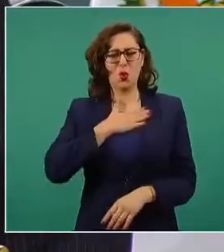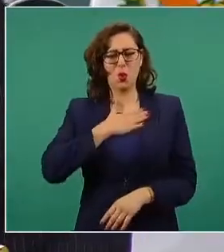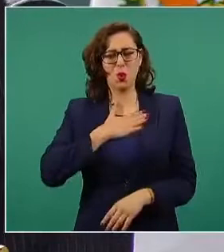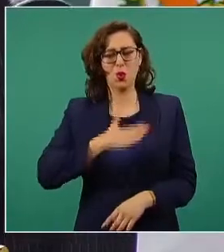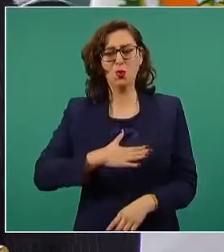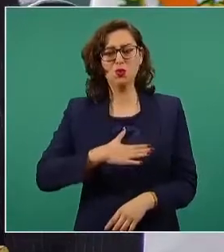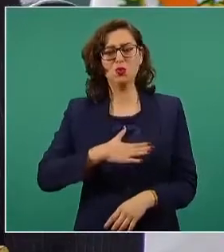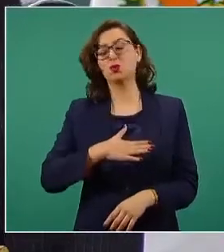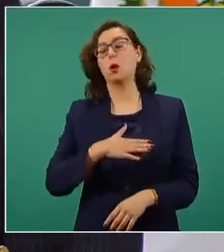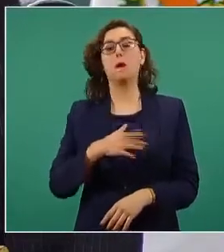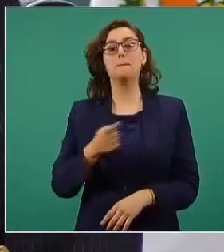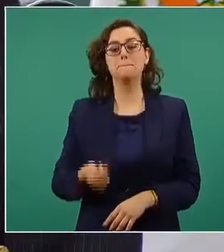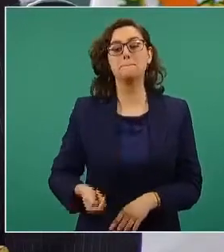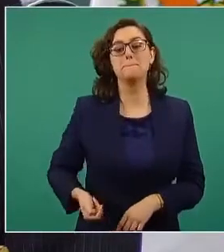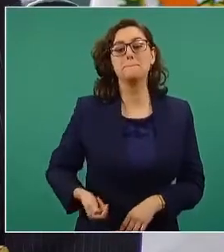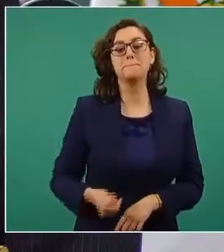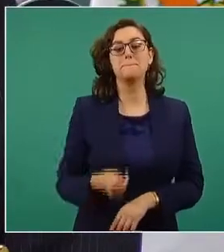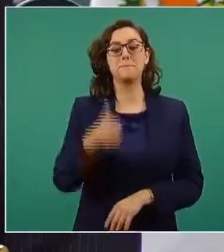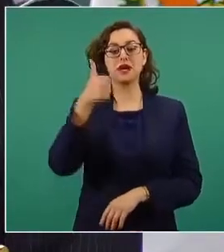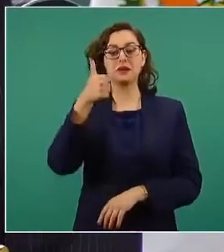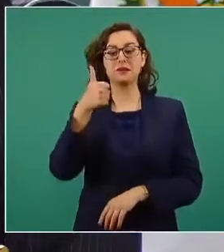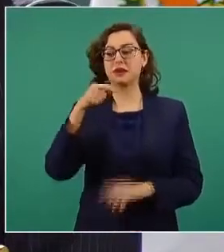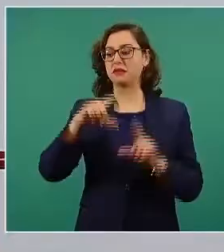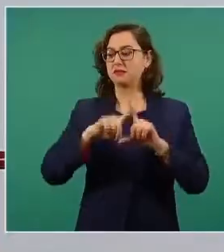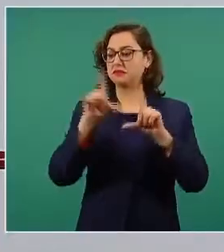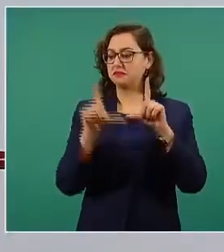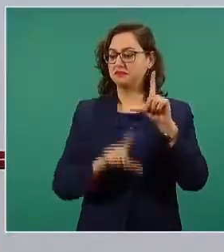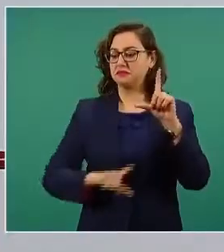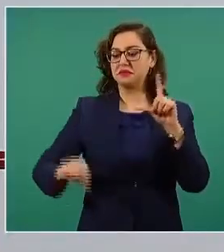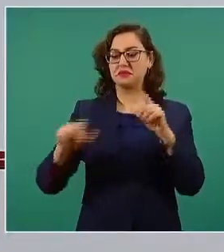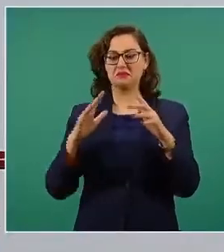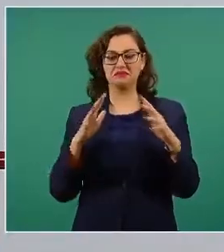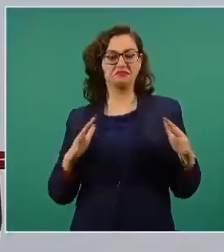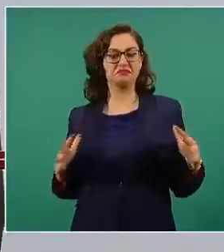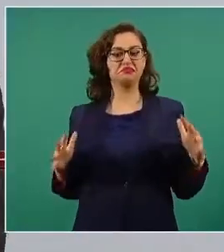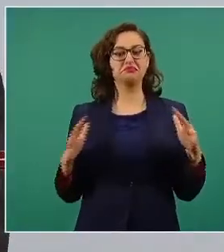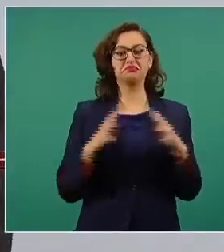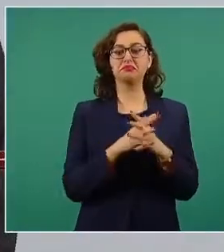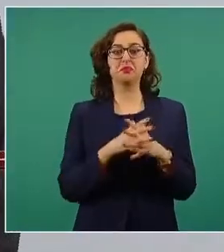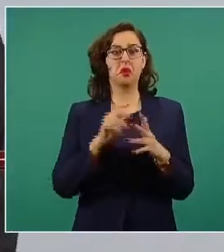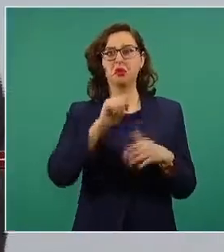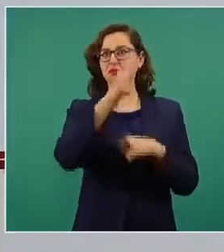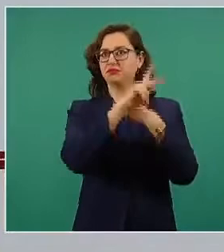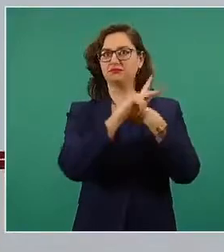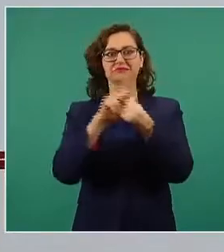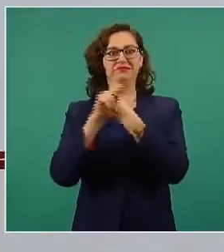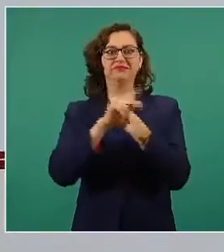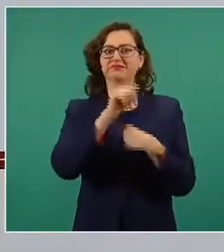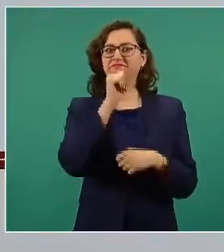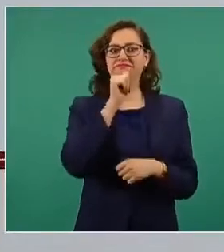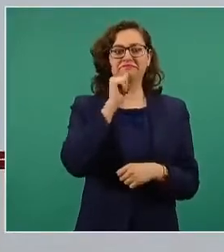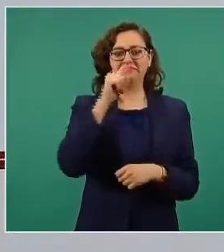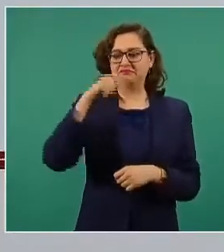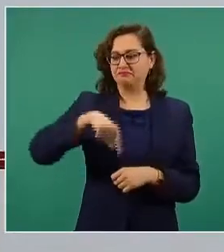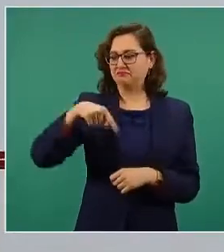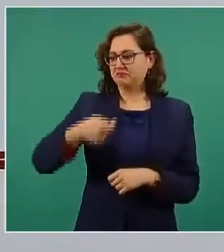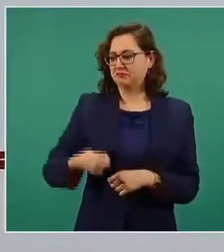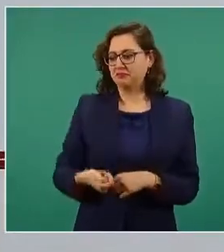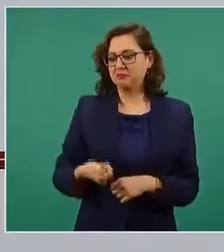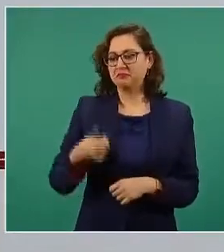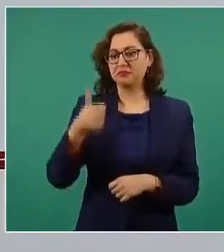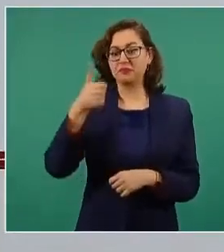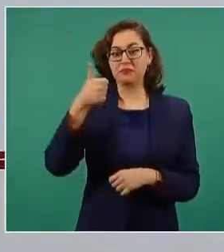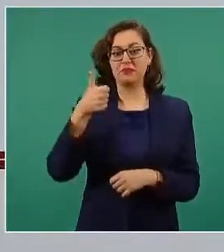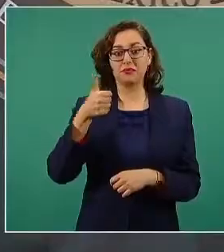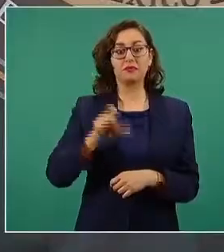revolución social en el mundo, sino que hizo surgir la creatividad